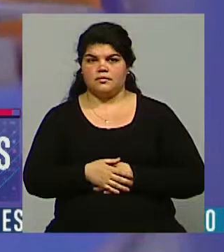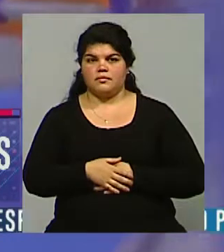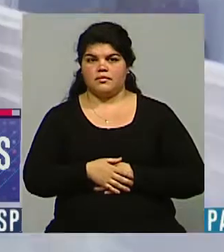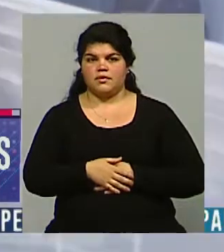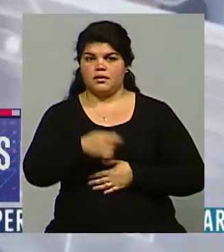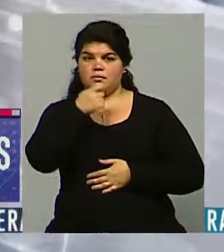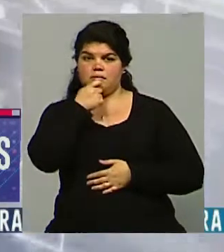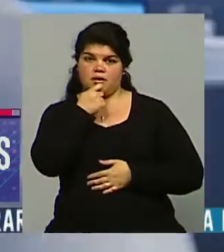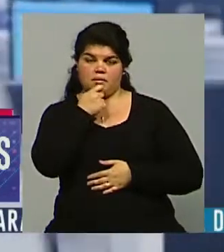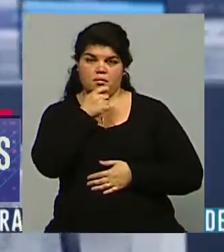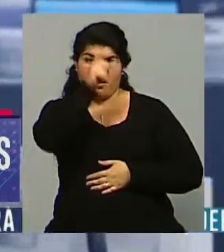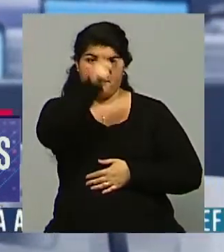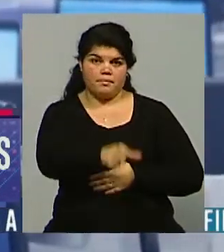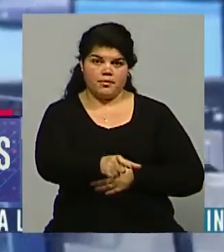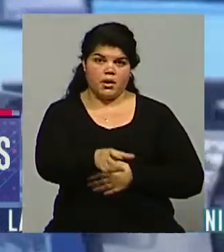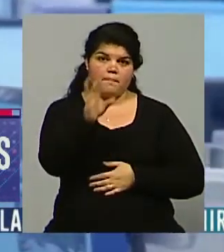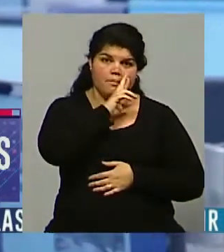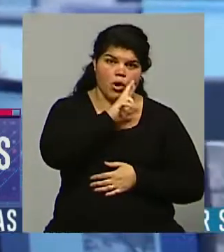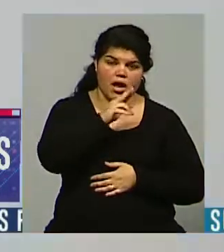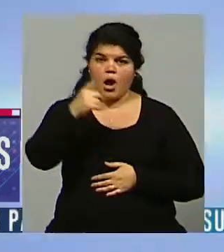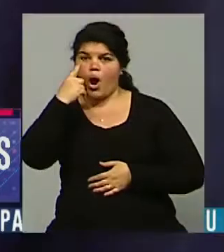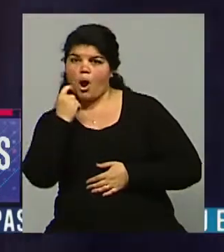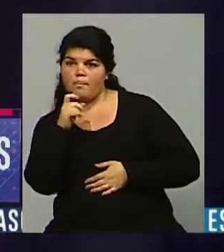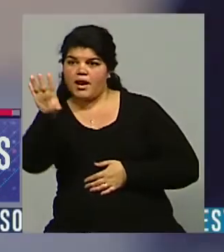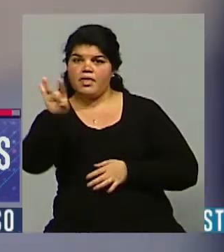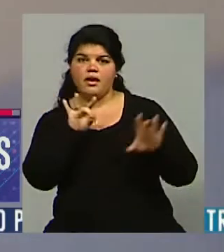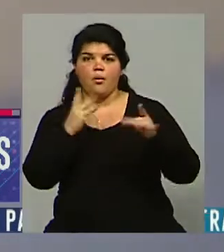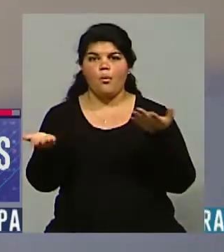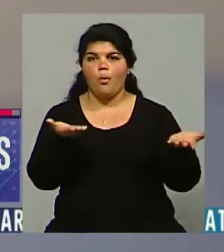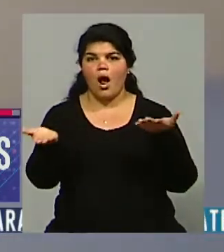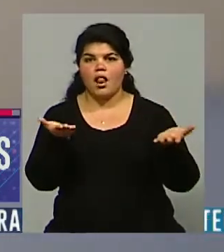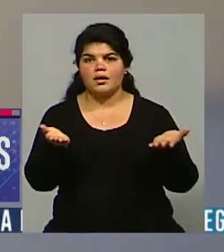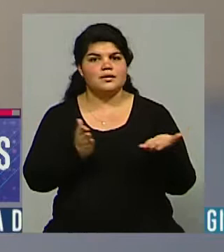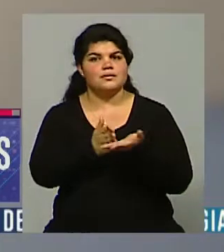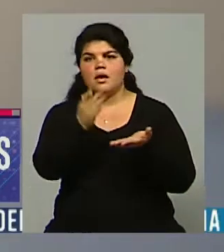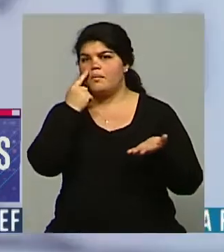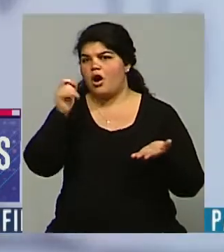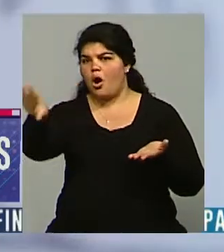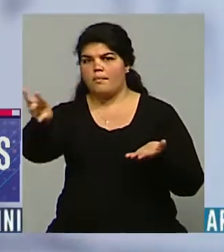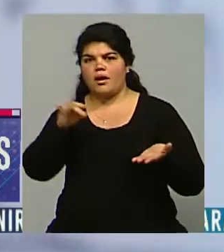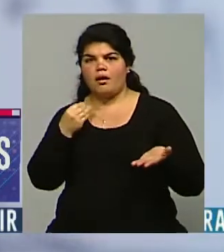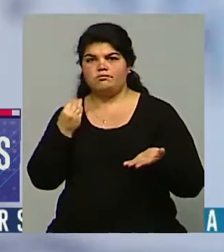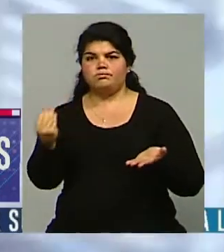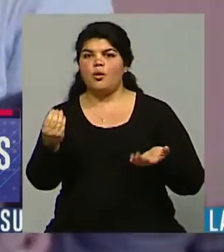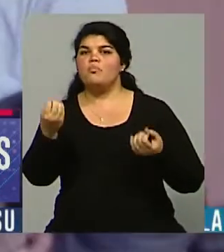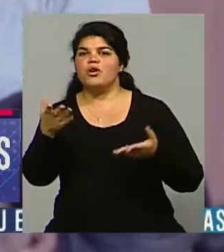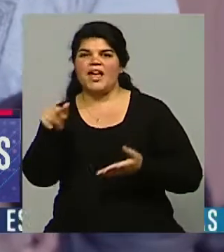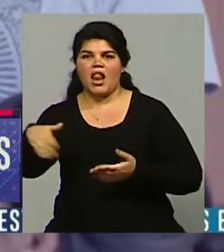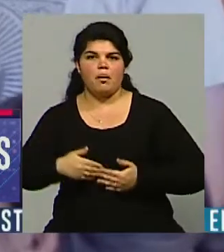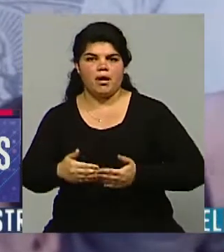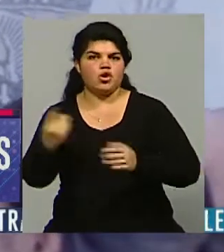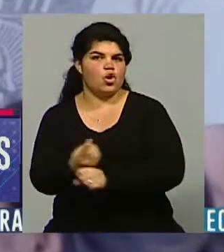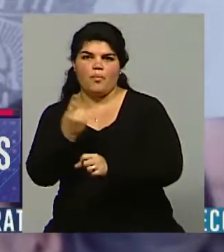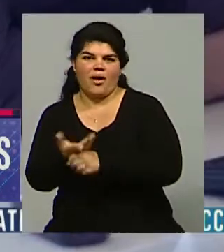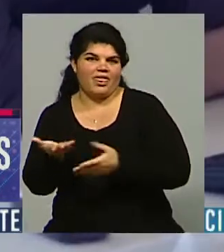emplear a una mujer o a un varón en un determinado puesto de trabajo, siempre se opte por el varón porque justamente no se queda embarazado, ¿no? Claro.